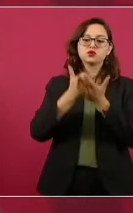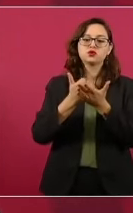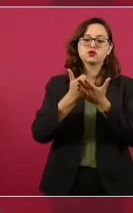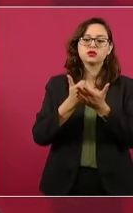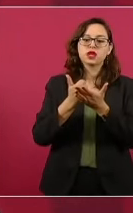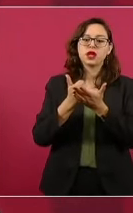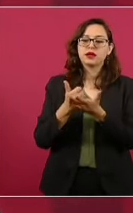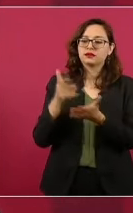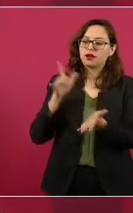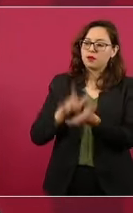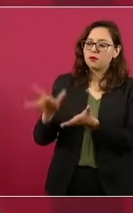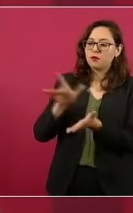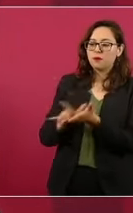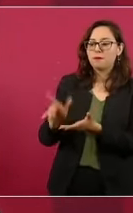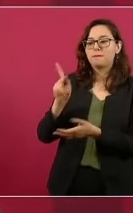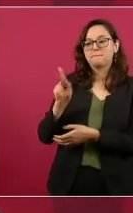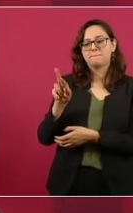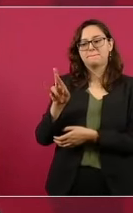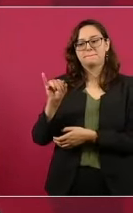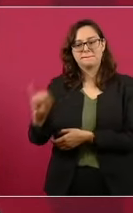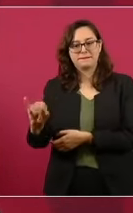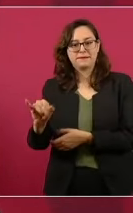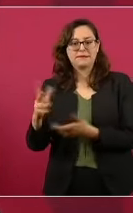el partido que los había ayudado